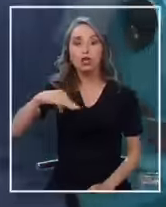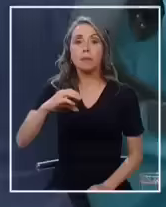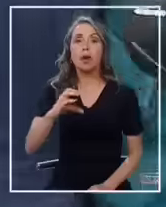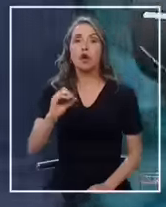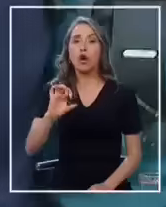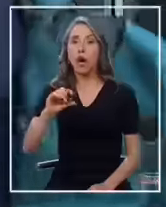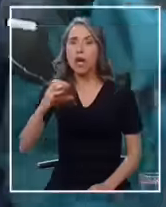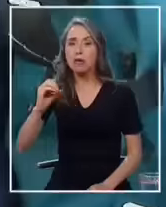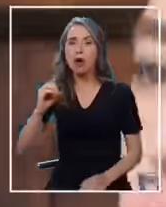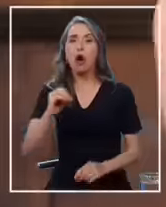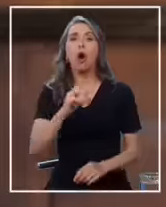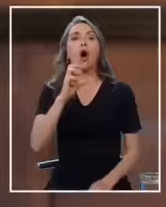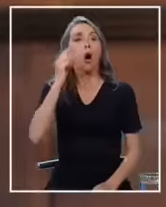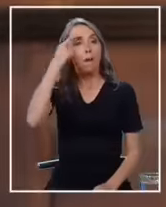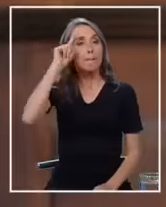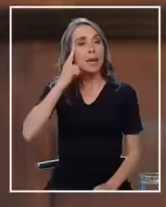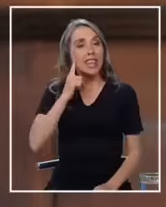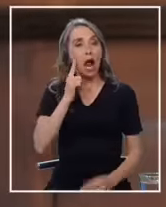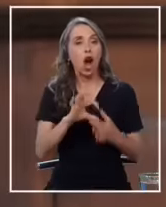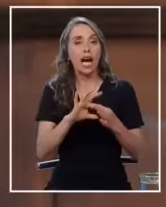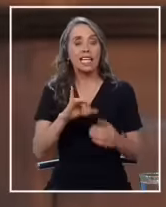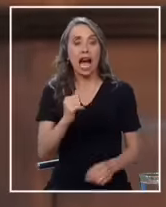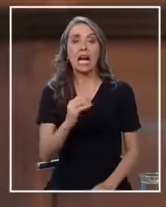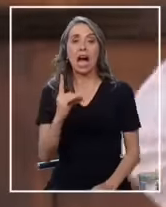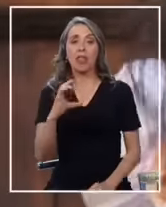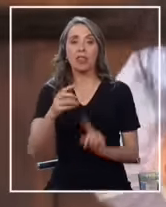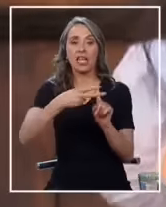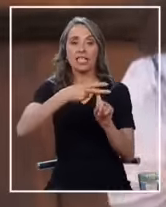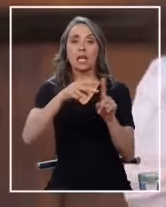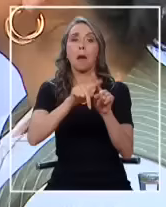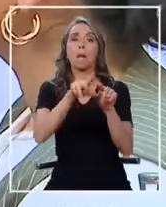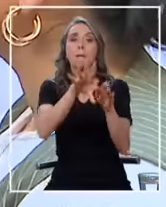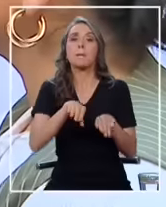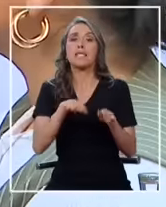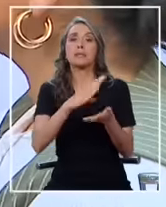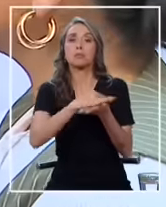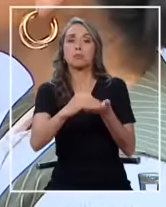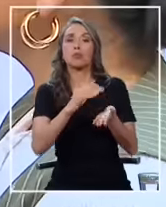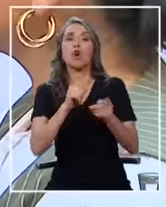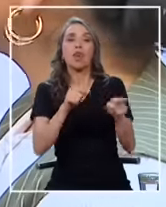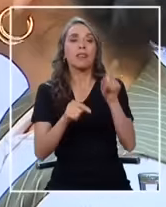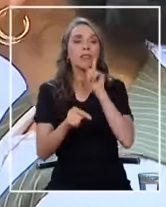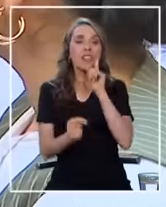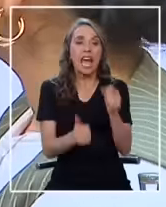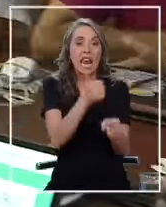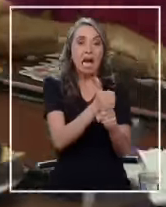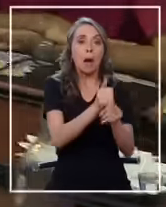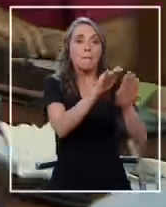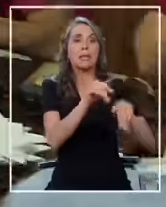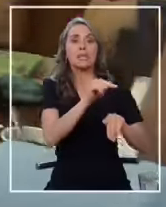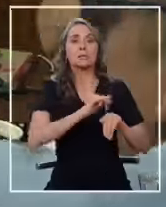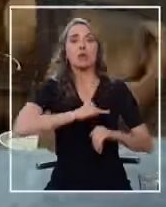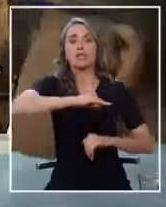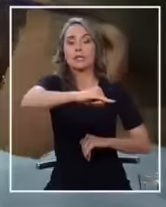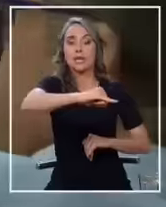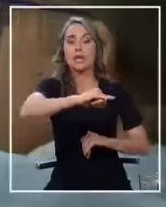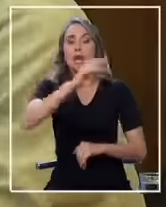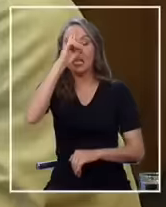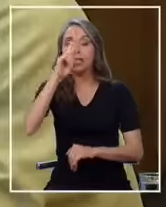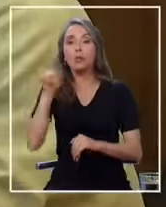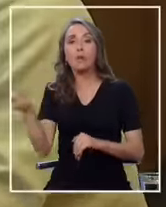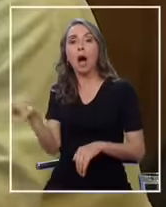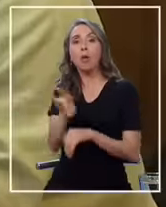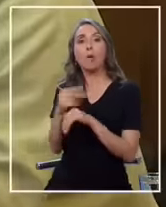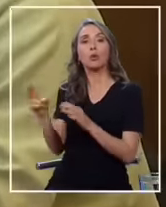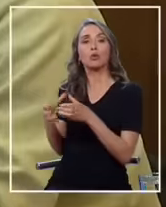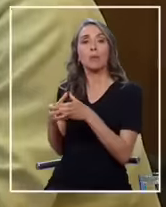Curicó, La Granja o Peñalolén. La DC exige que se replique el criterio del que tiene mantiene, en este caso, respetando el cupo del partido